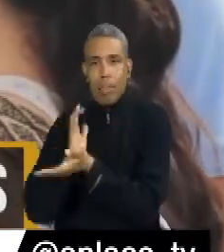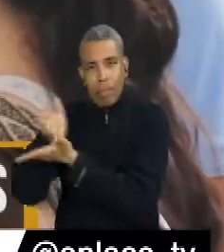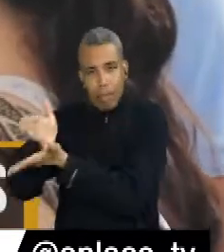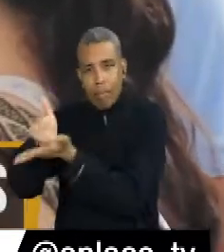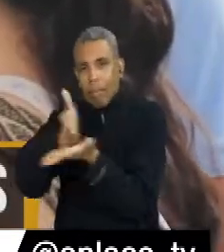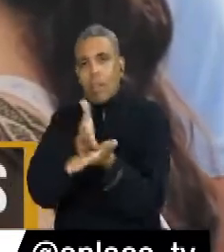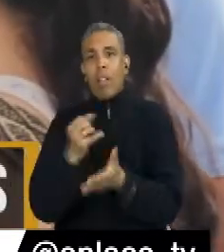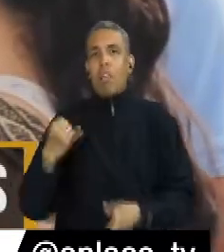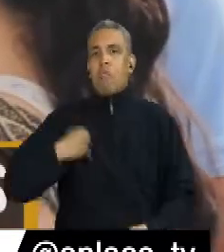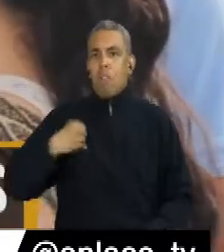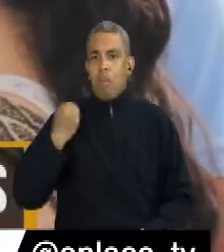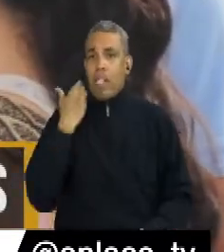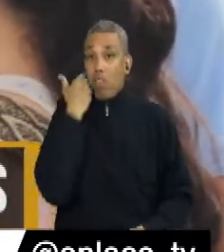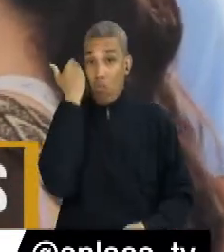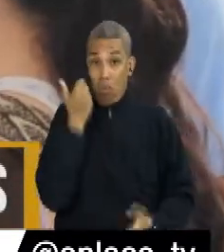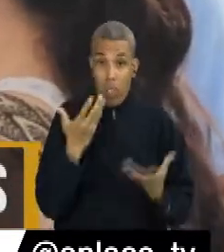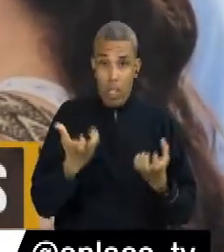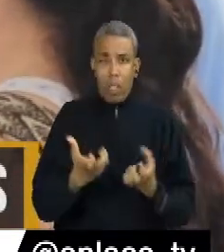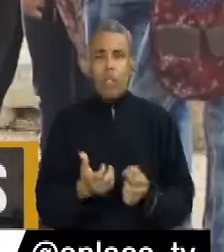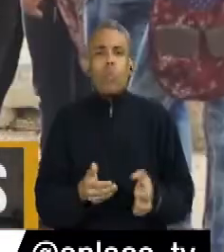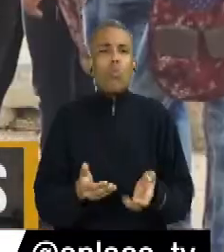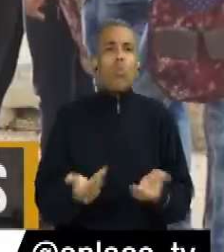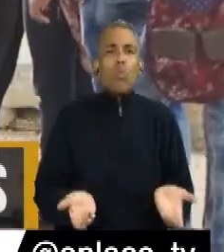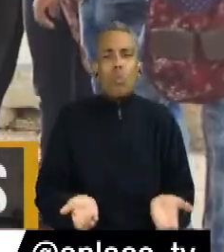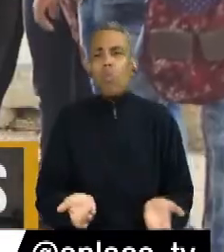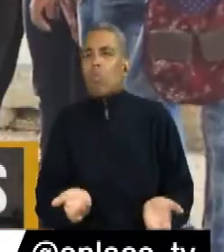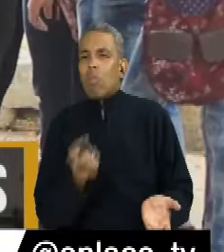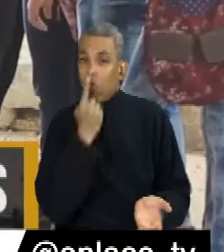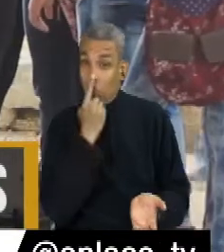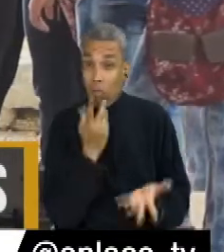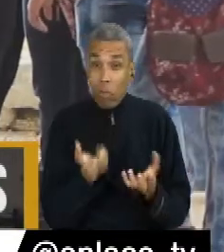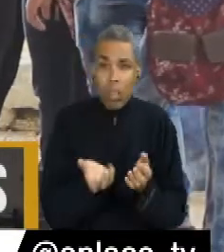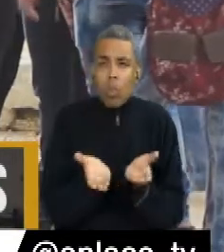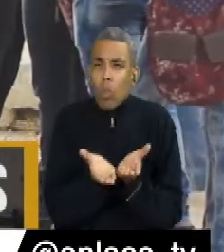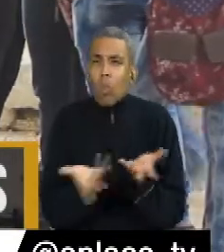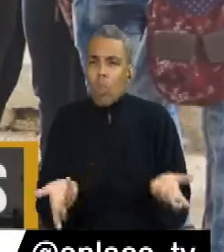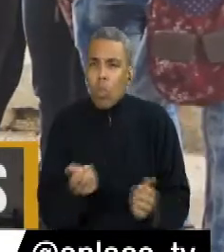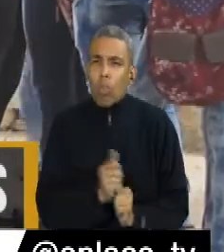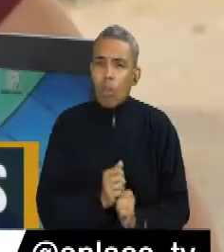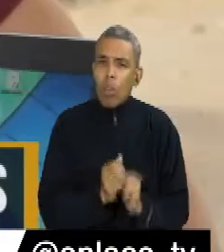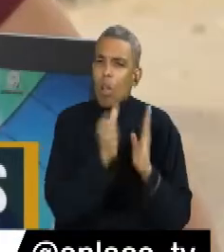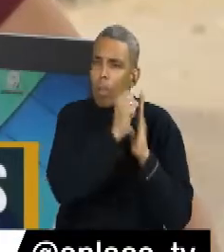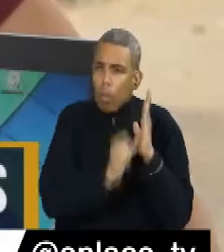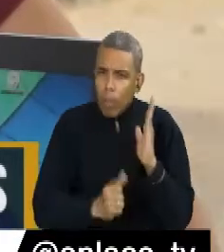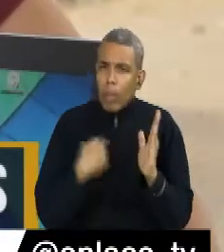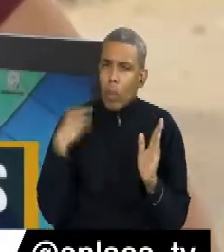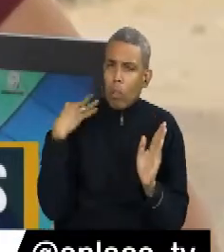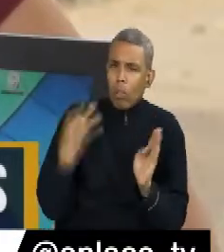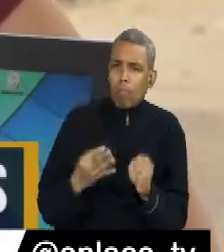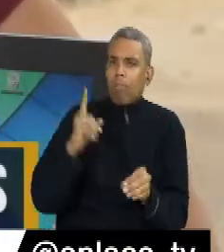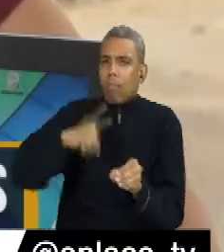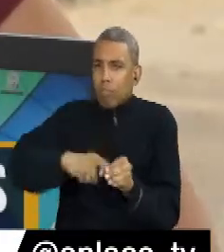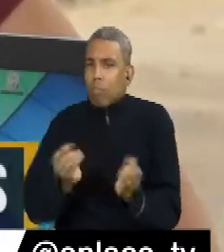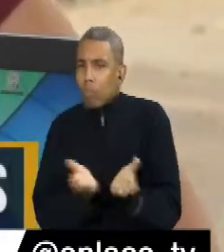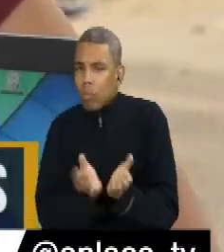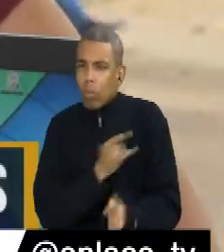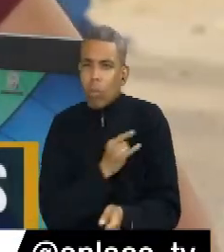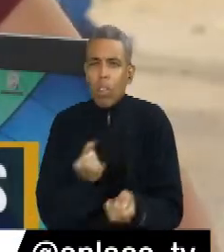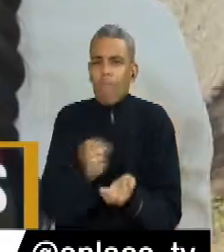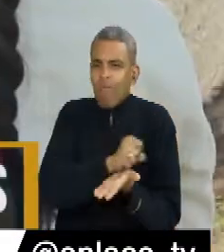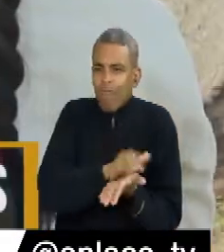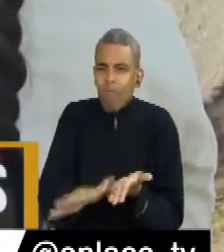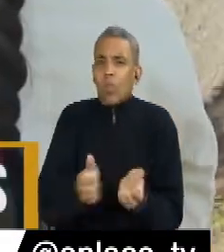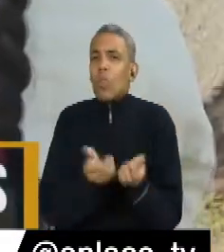oportunidad de conocer de primera mano cómo funciona el programa de becas universitarias, cuáles son los requisitos y cuáles son las carreras